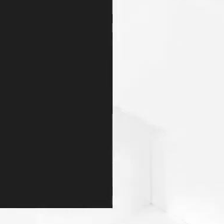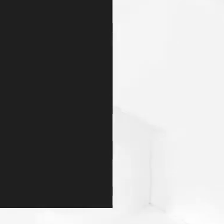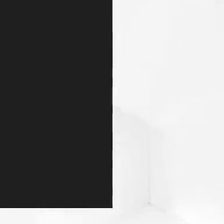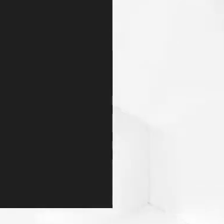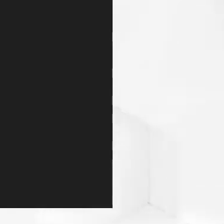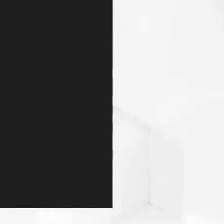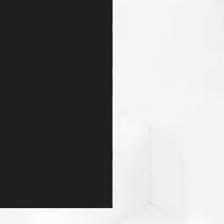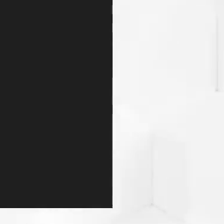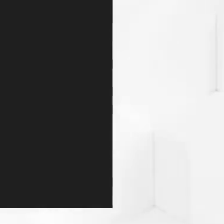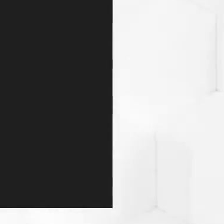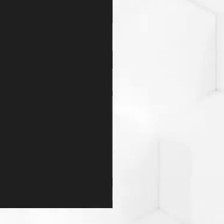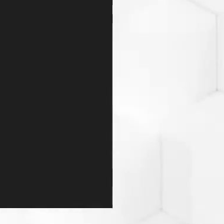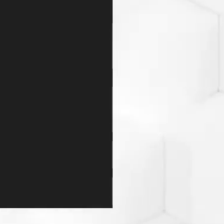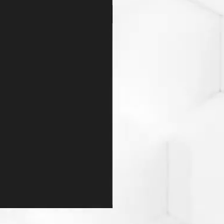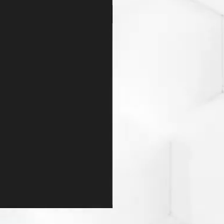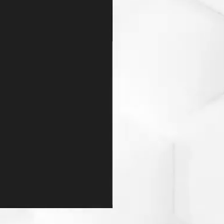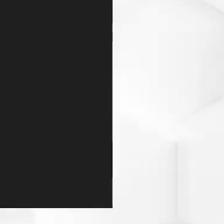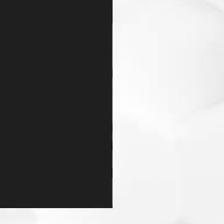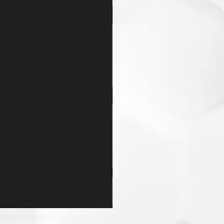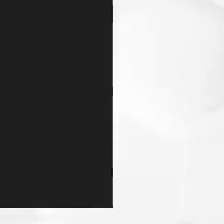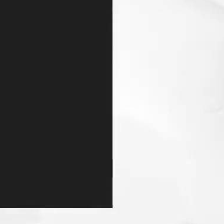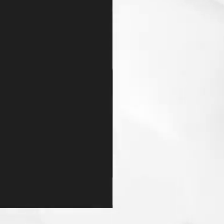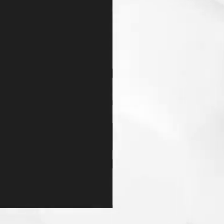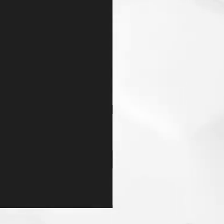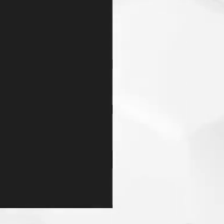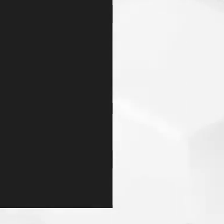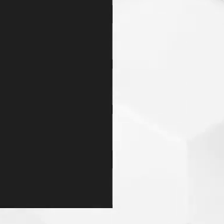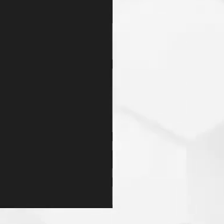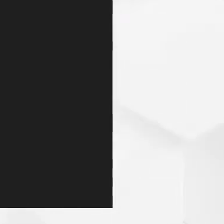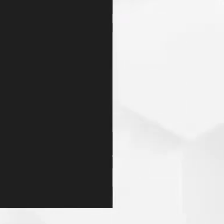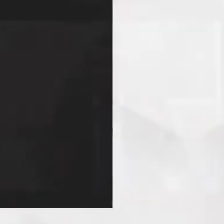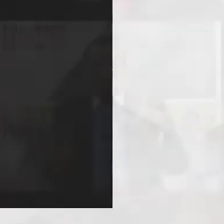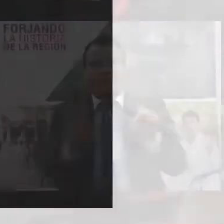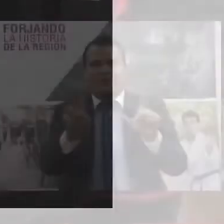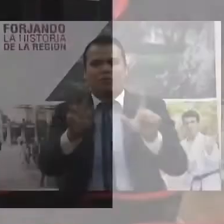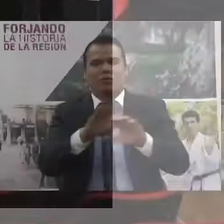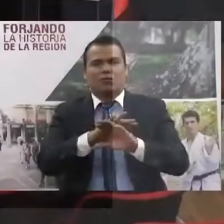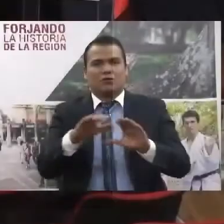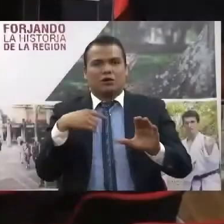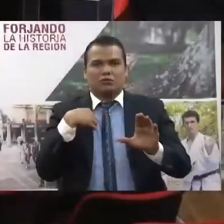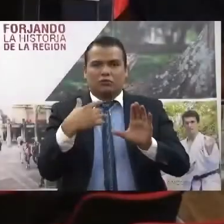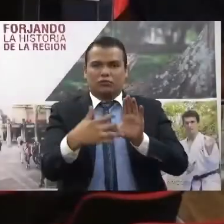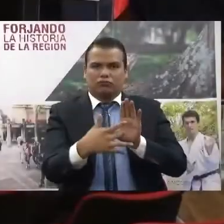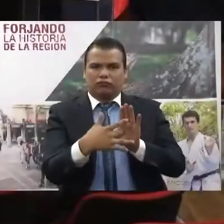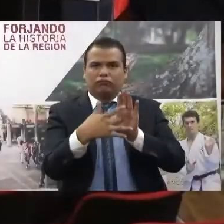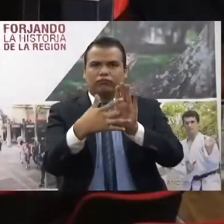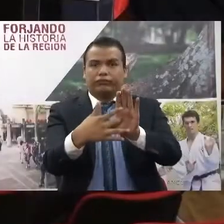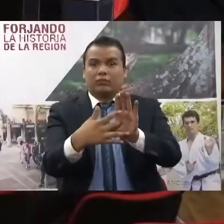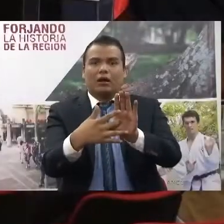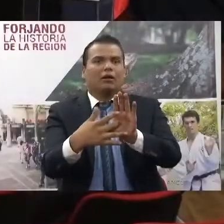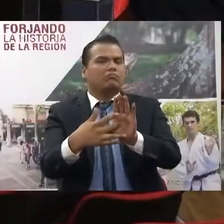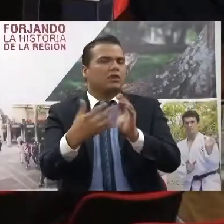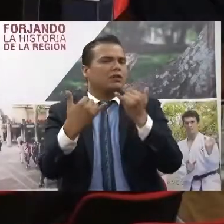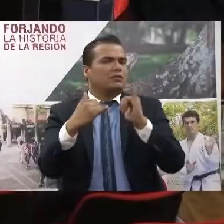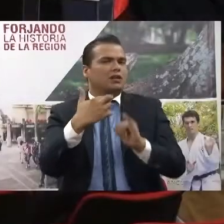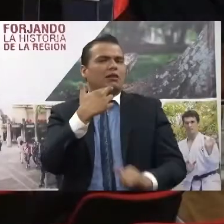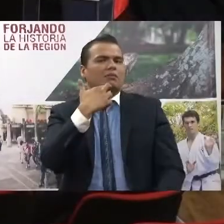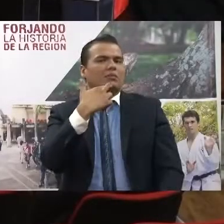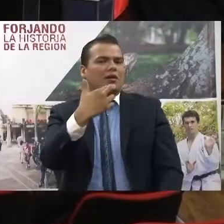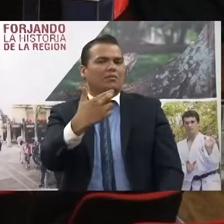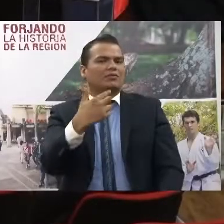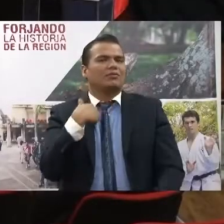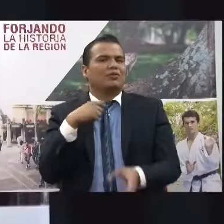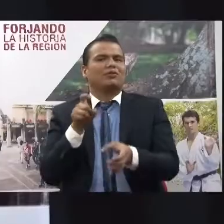a la sala virtual están autorizando el uso de su imagen para los fines de la ceremonia institucional de los